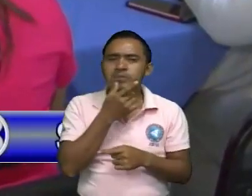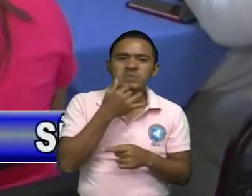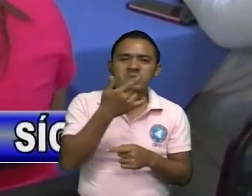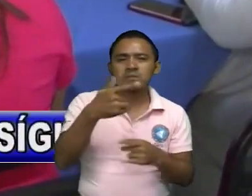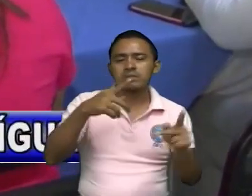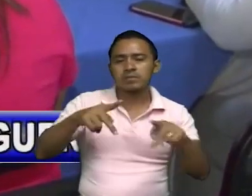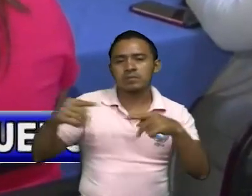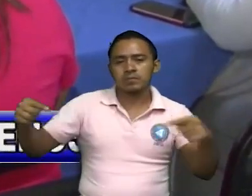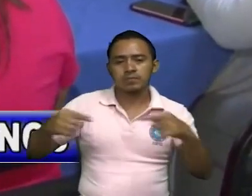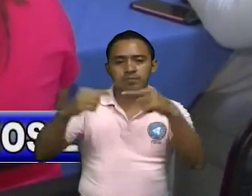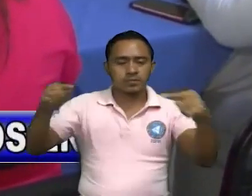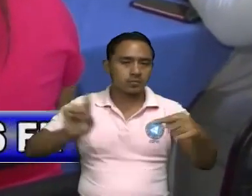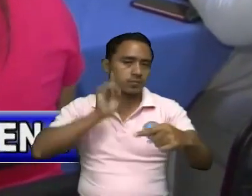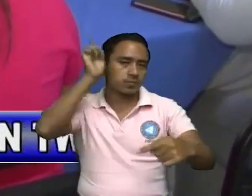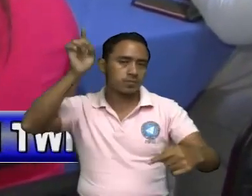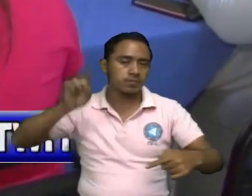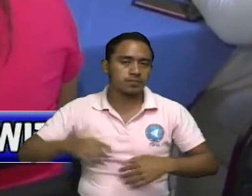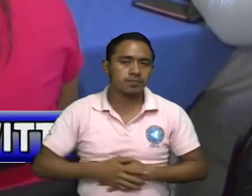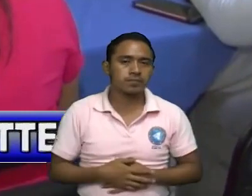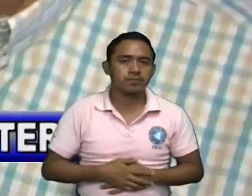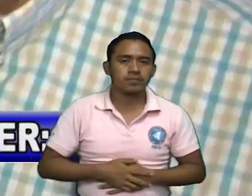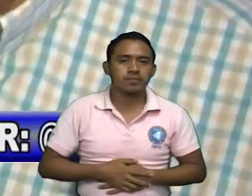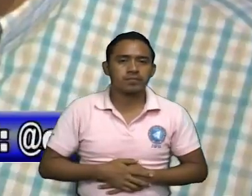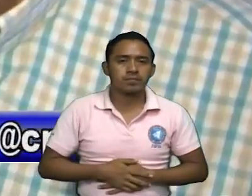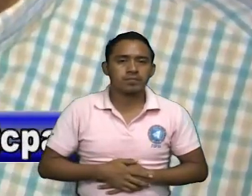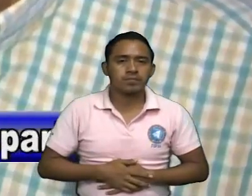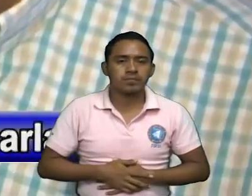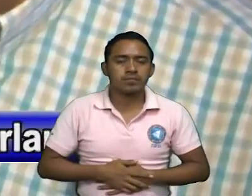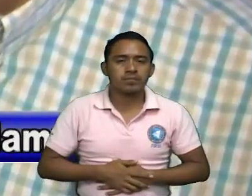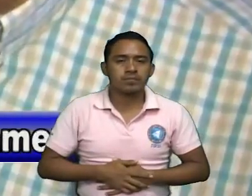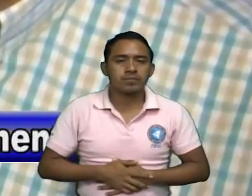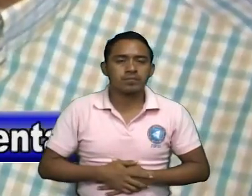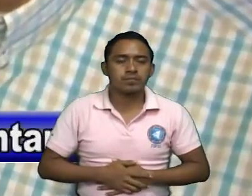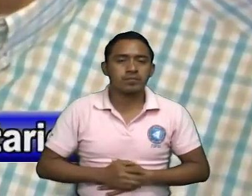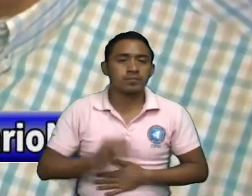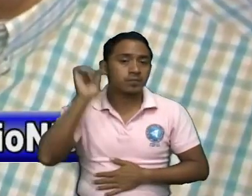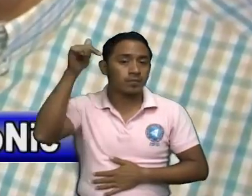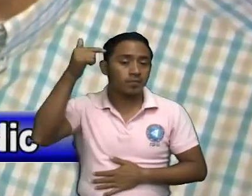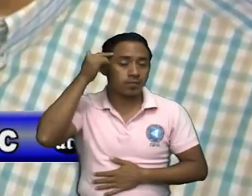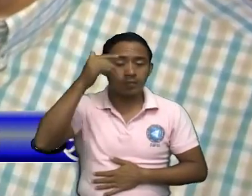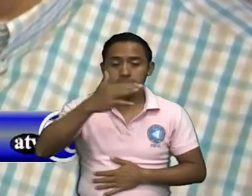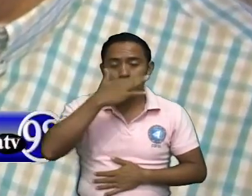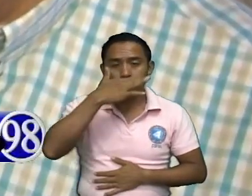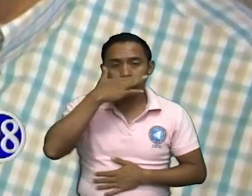los enemigos del progreso. El Frente Sandinista aparece